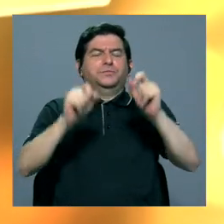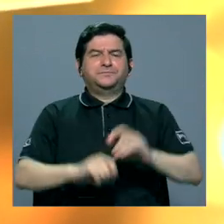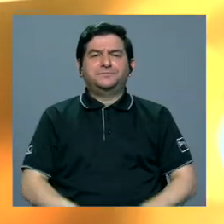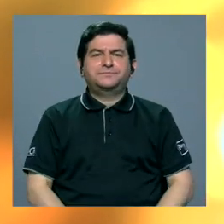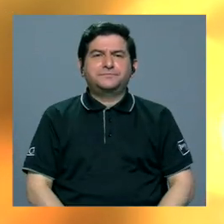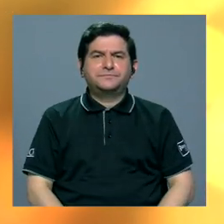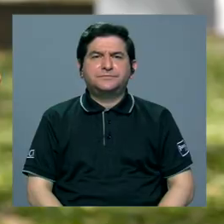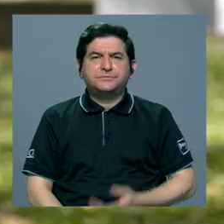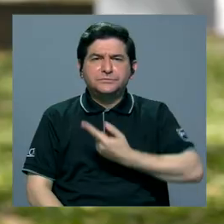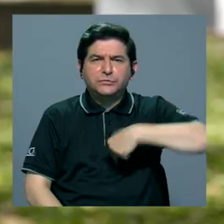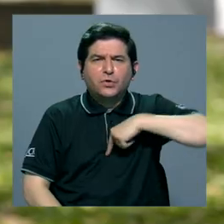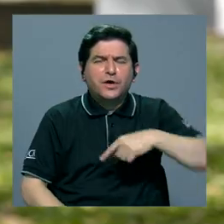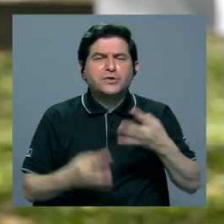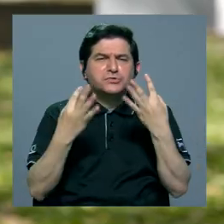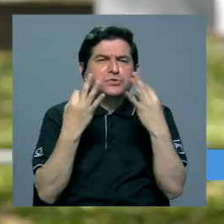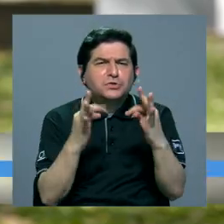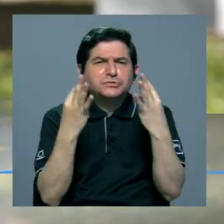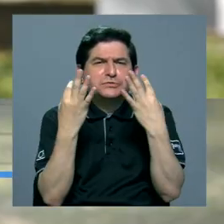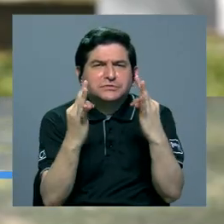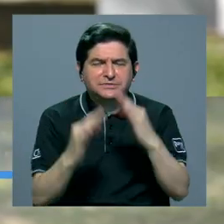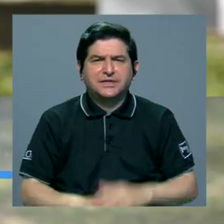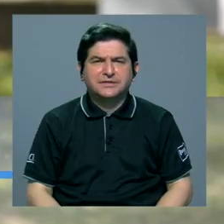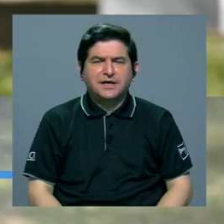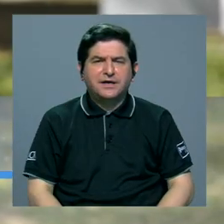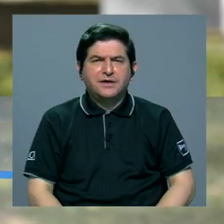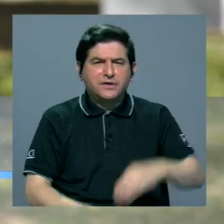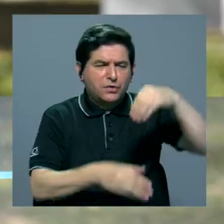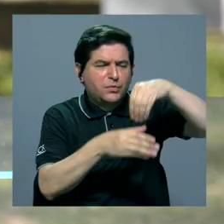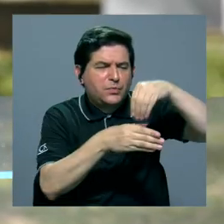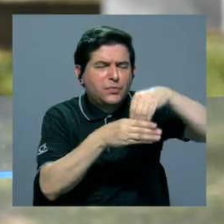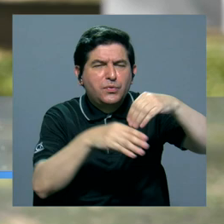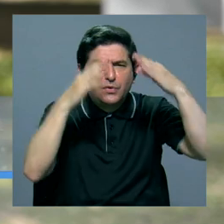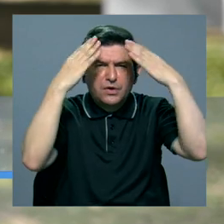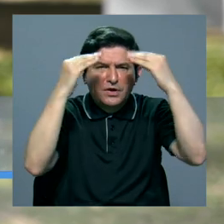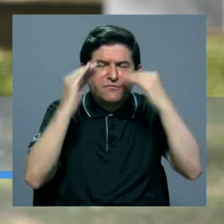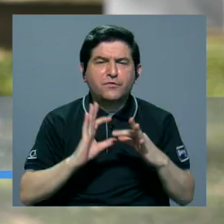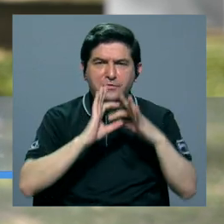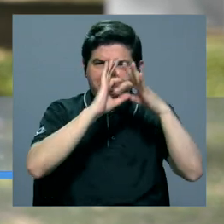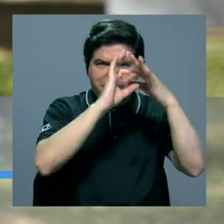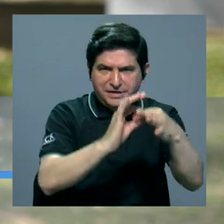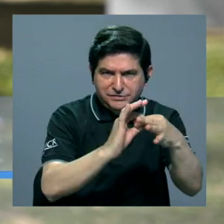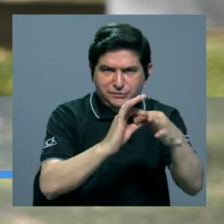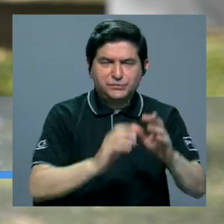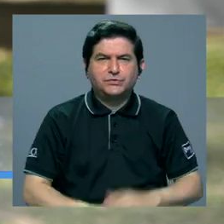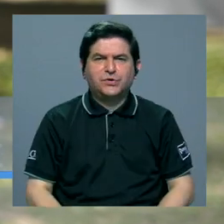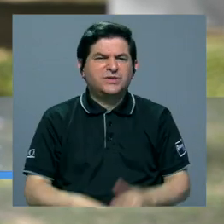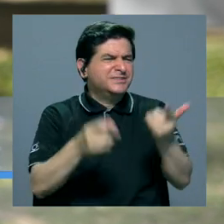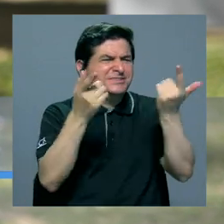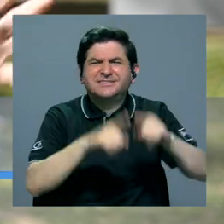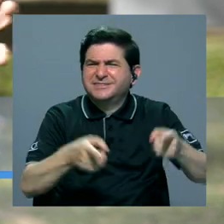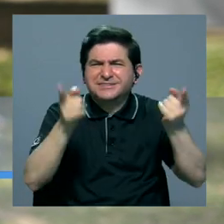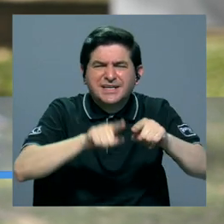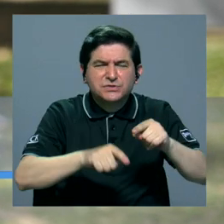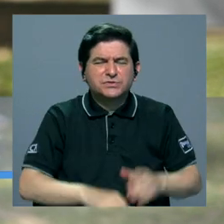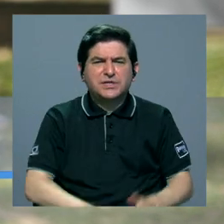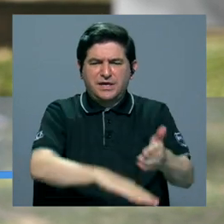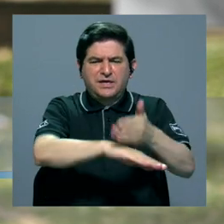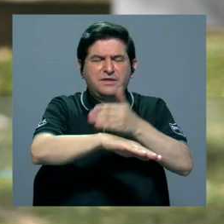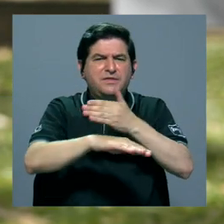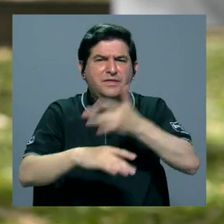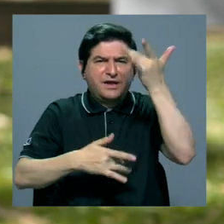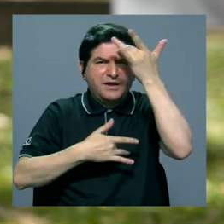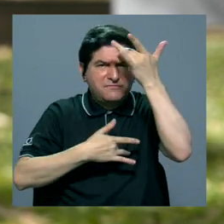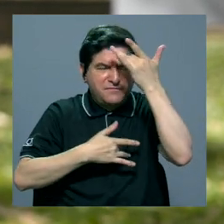importante. Pero lo que pretendemos es aportar información al respecto de qué ocurre en el progreso de la